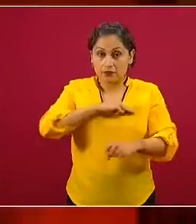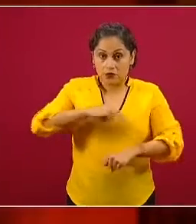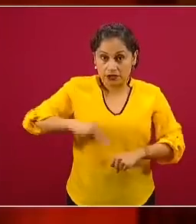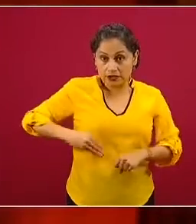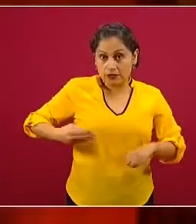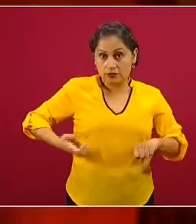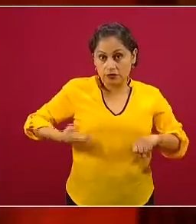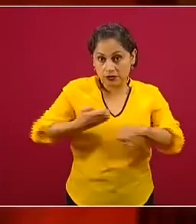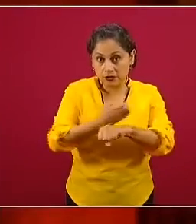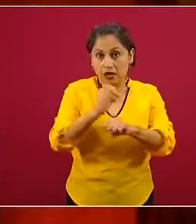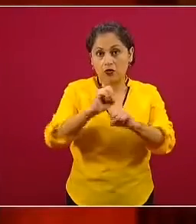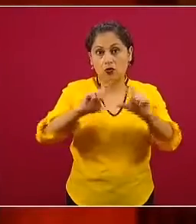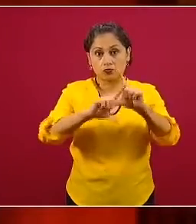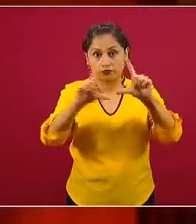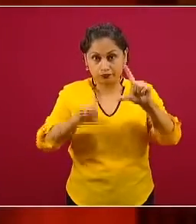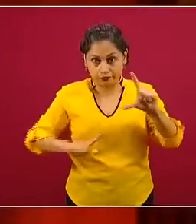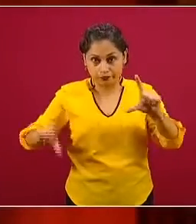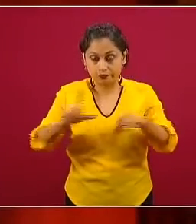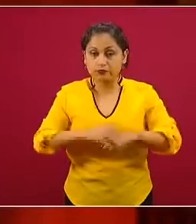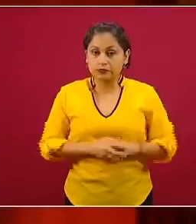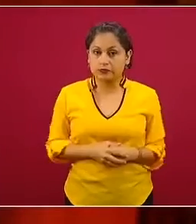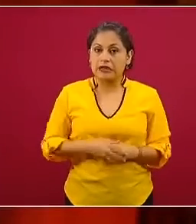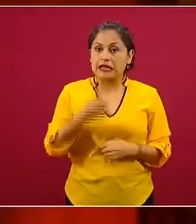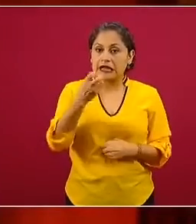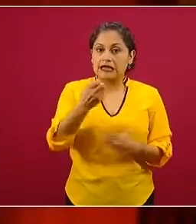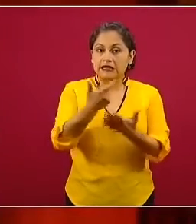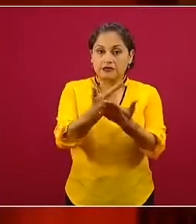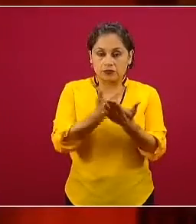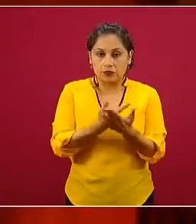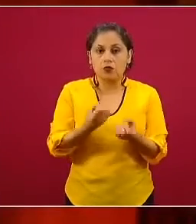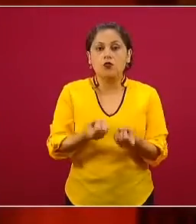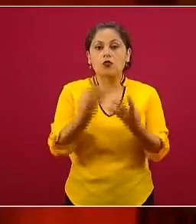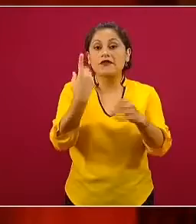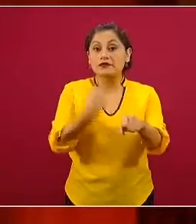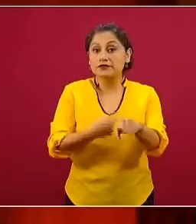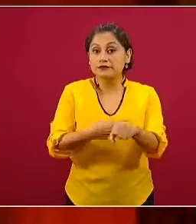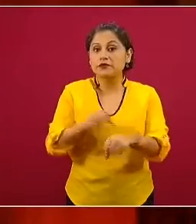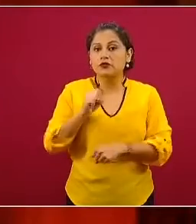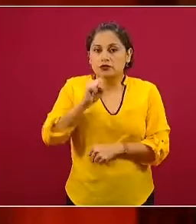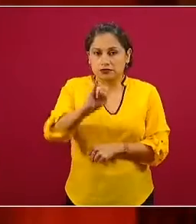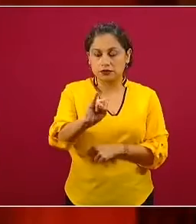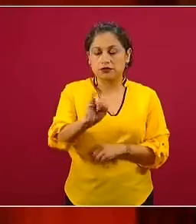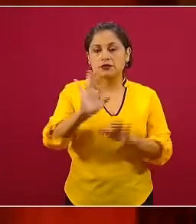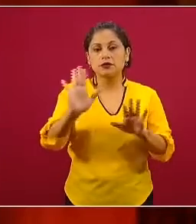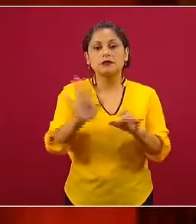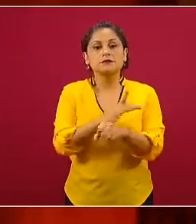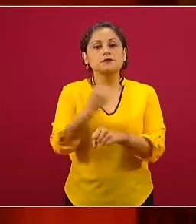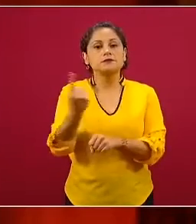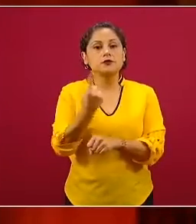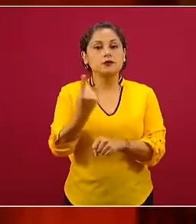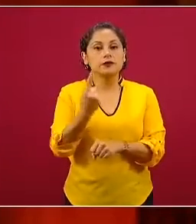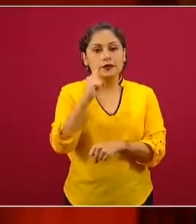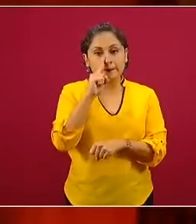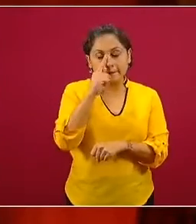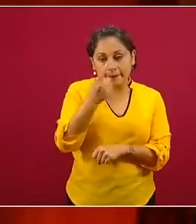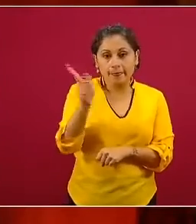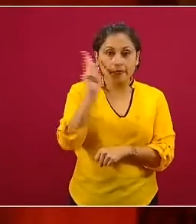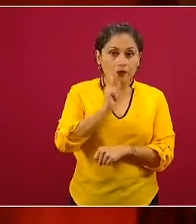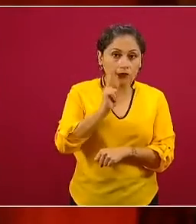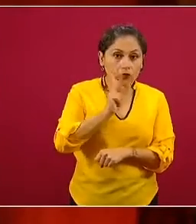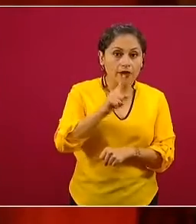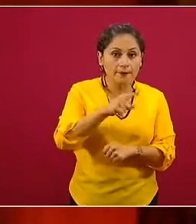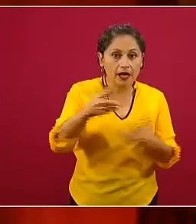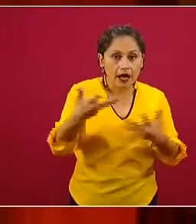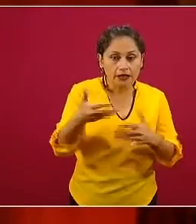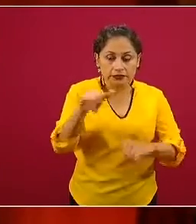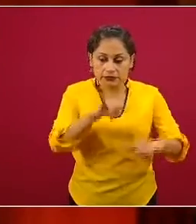de positividad, que son muy importantes porque más allá del número de pruebas que en un momento se realicen,